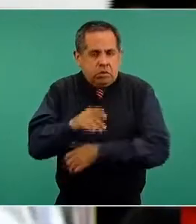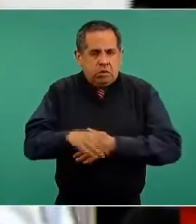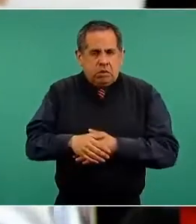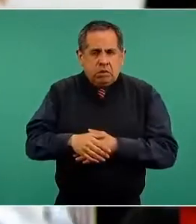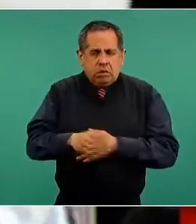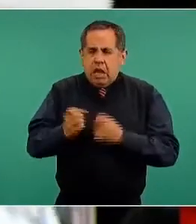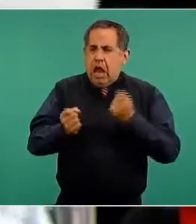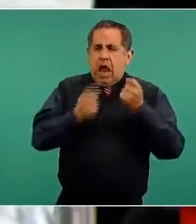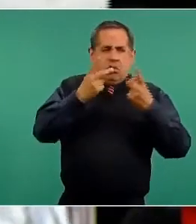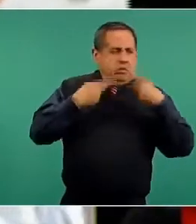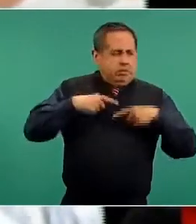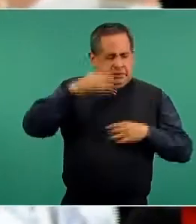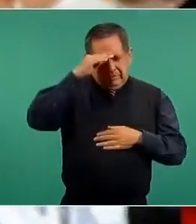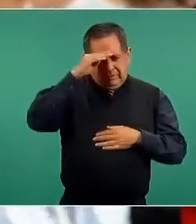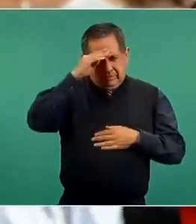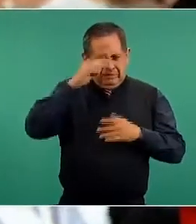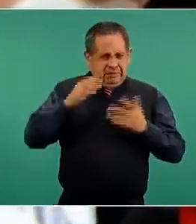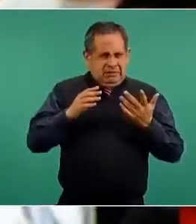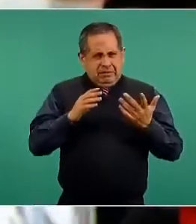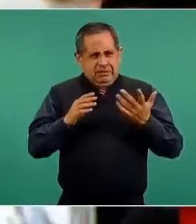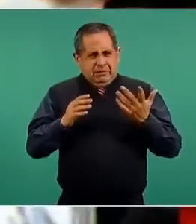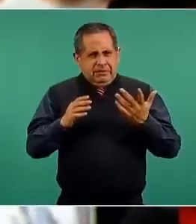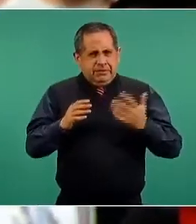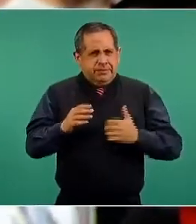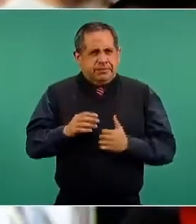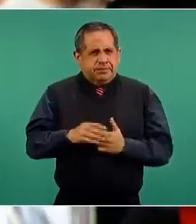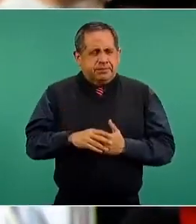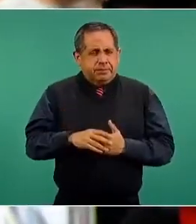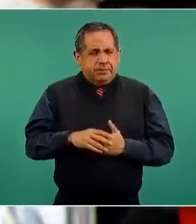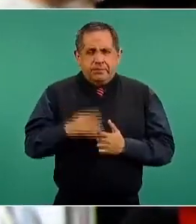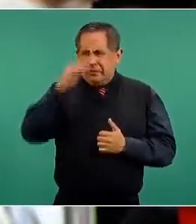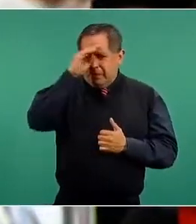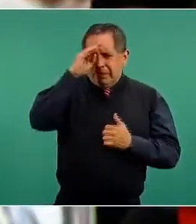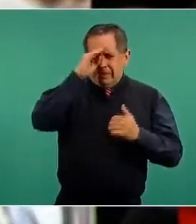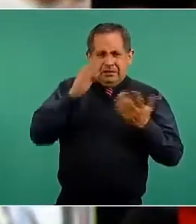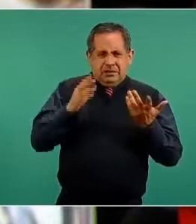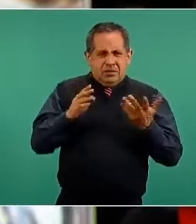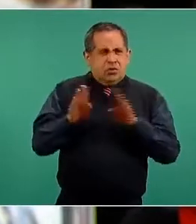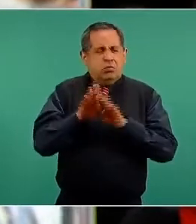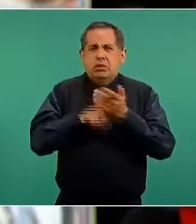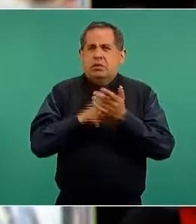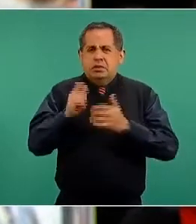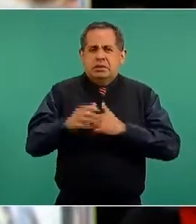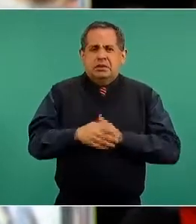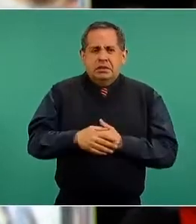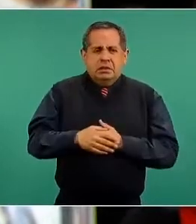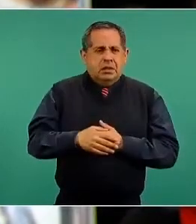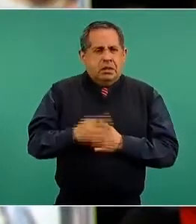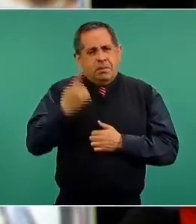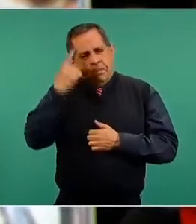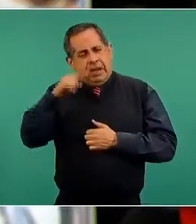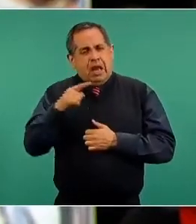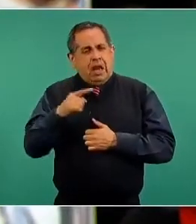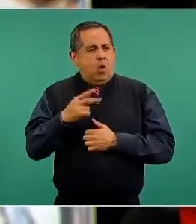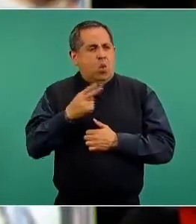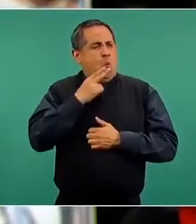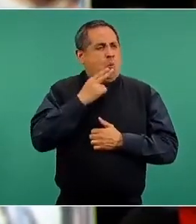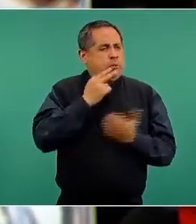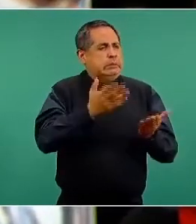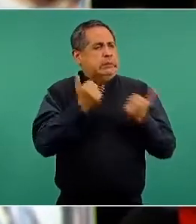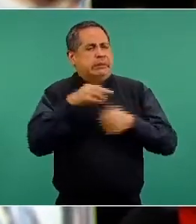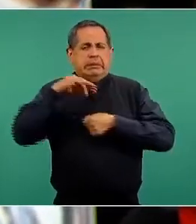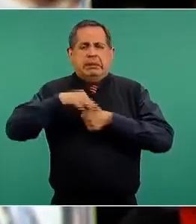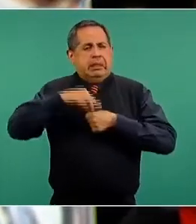Algunos malpensados están ya pensando que esta es una especie de utilización electoral de